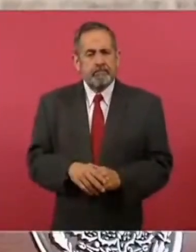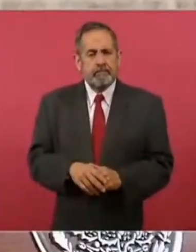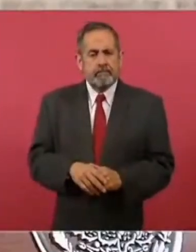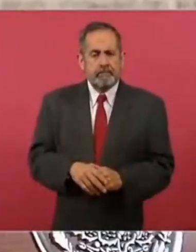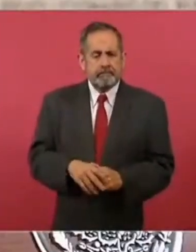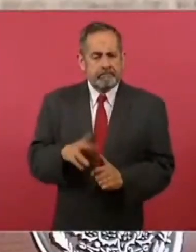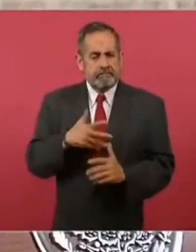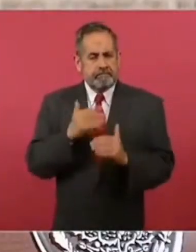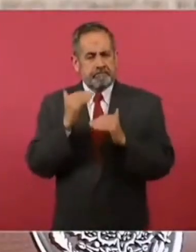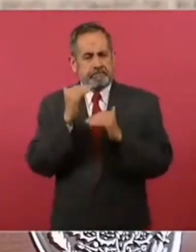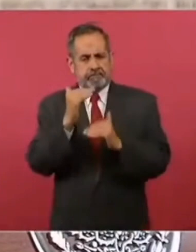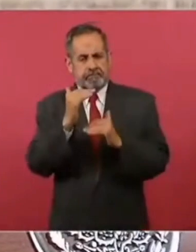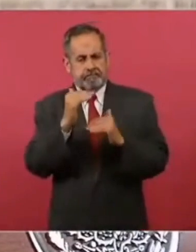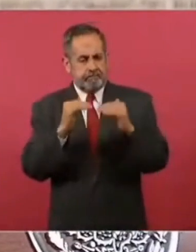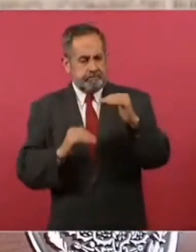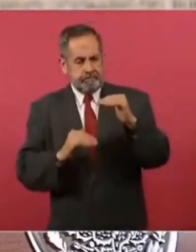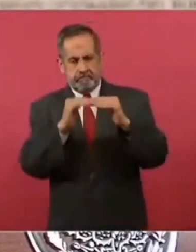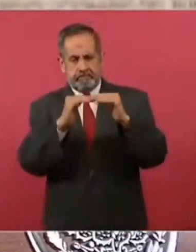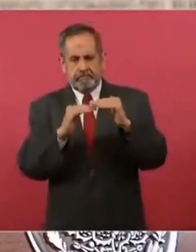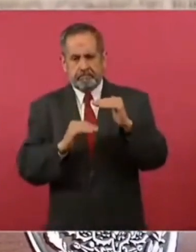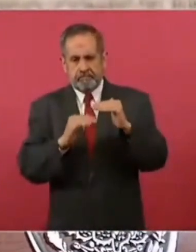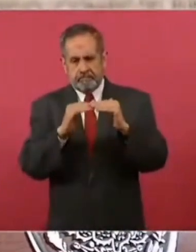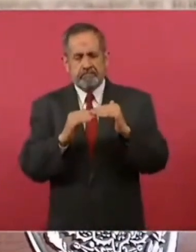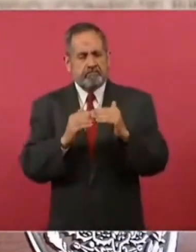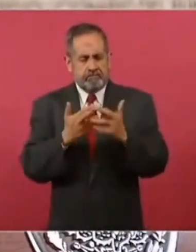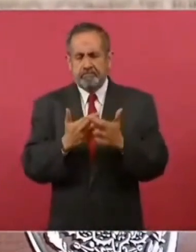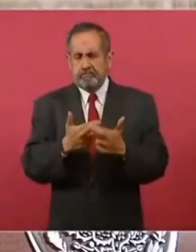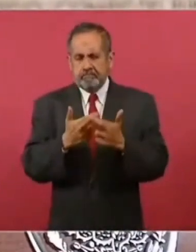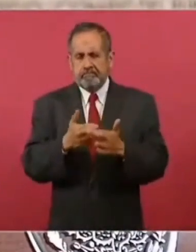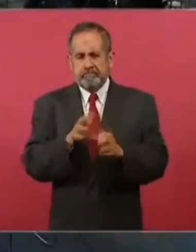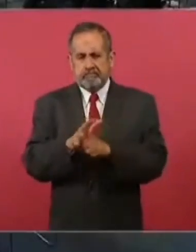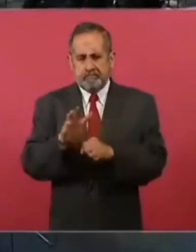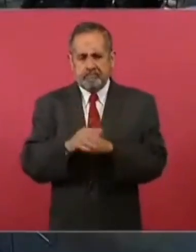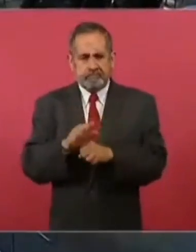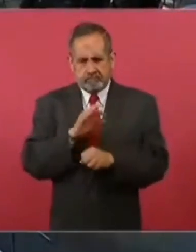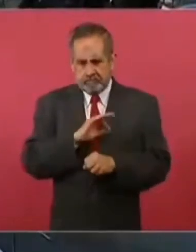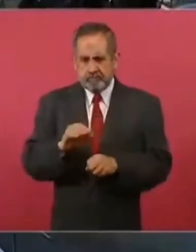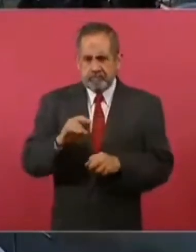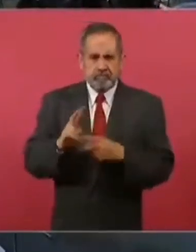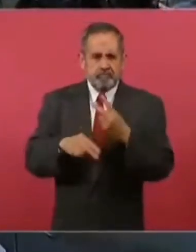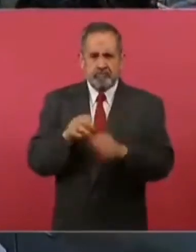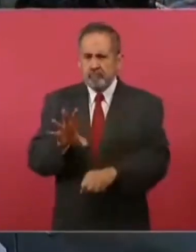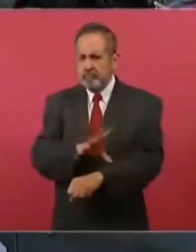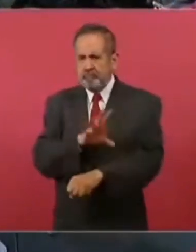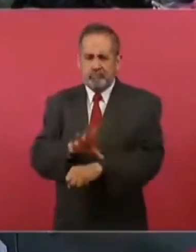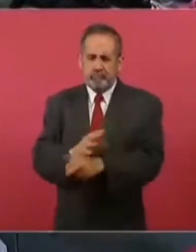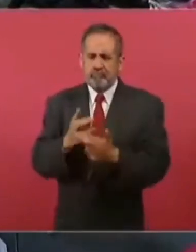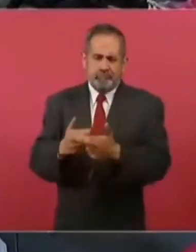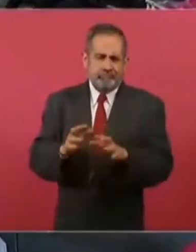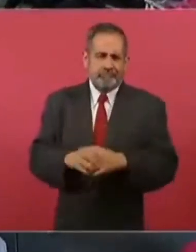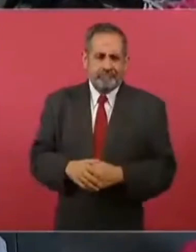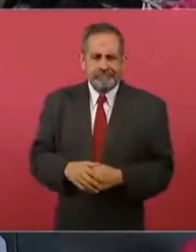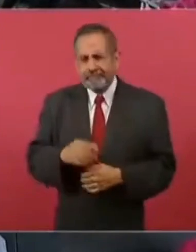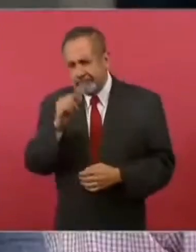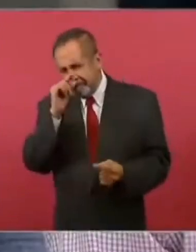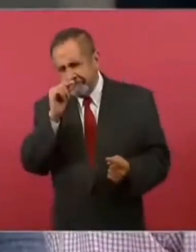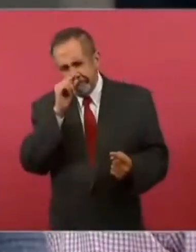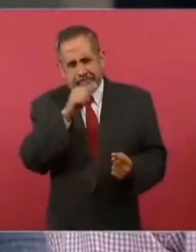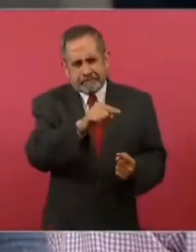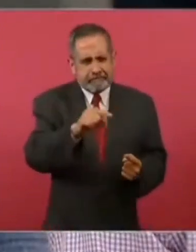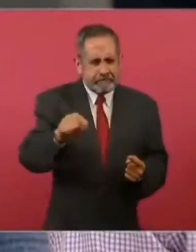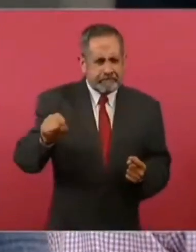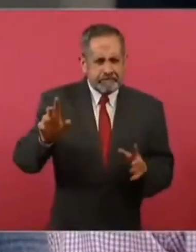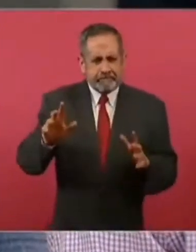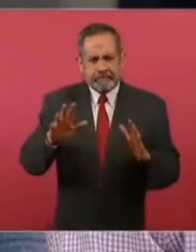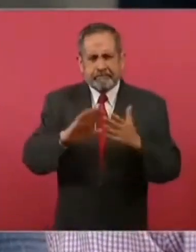Sí este amplio de capacidad de energía o sea hay fallos no O sea